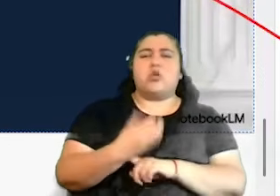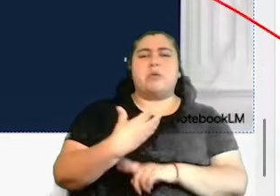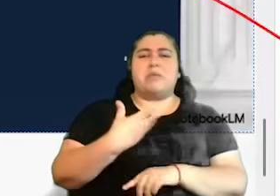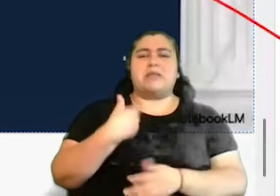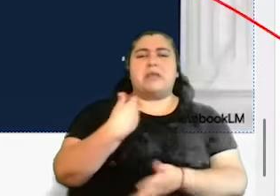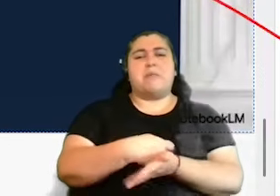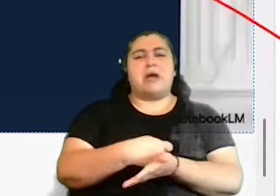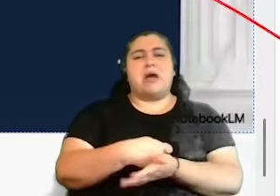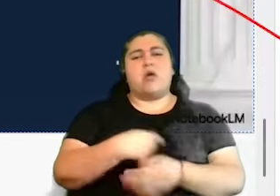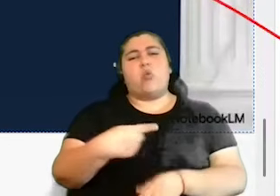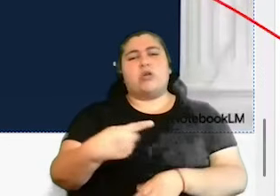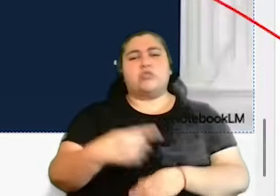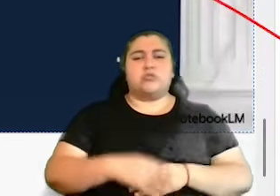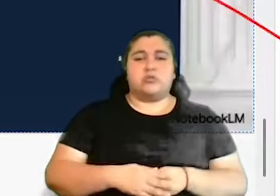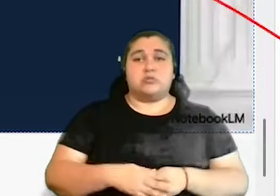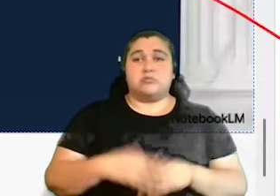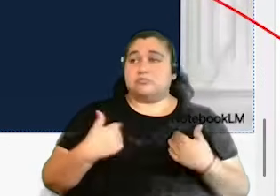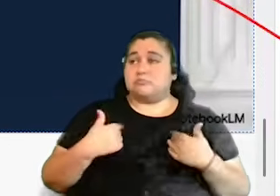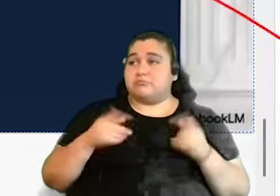no sé.